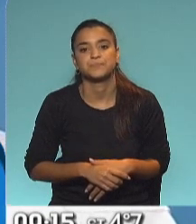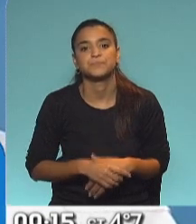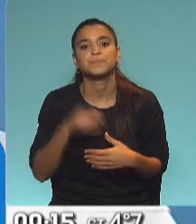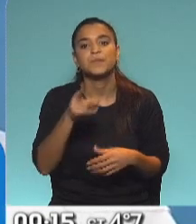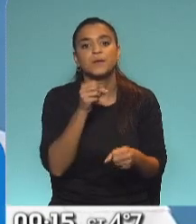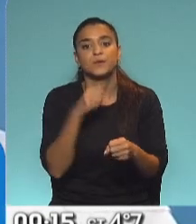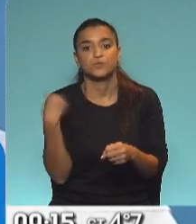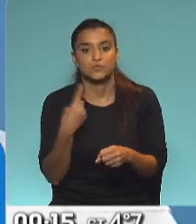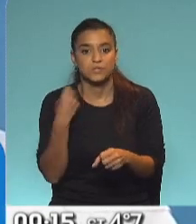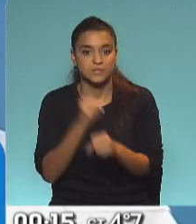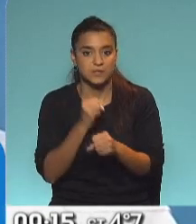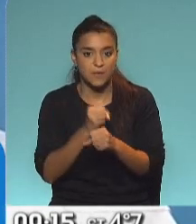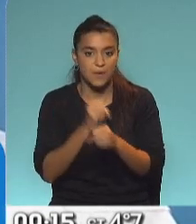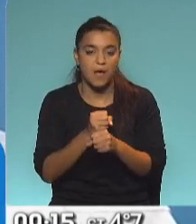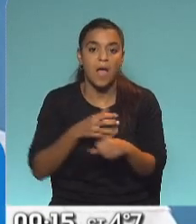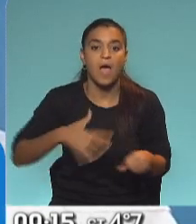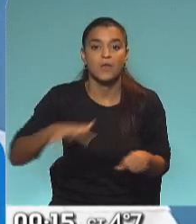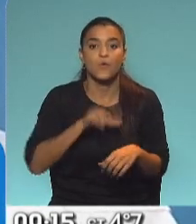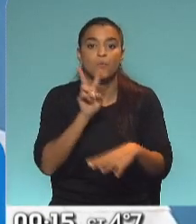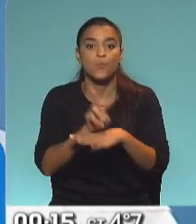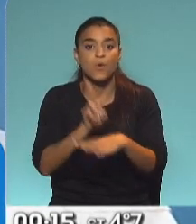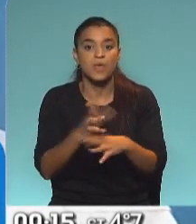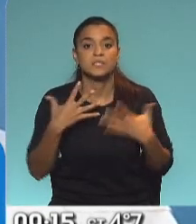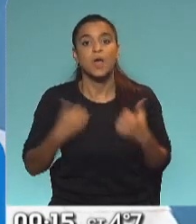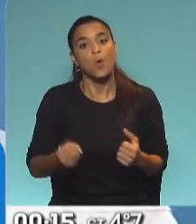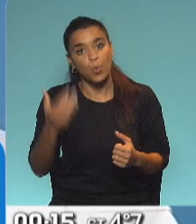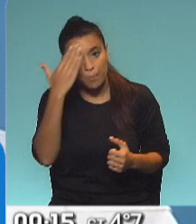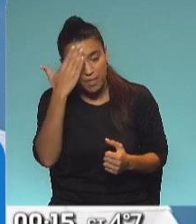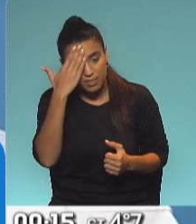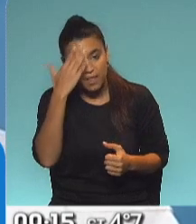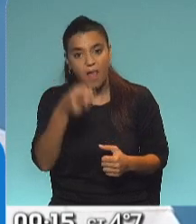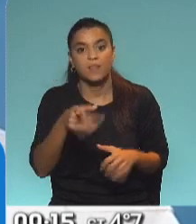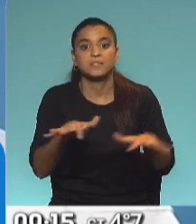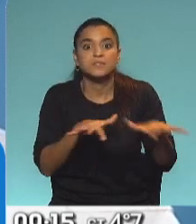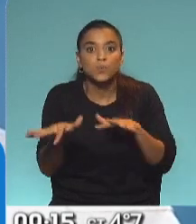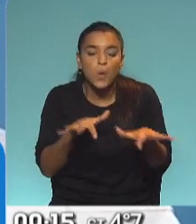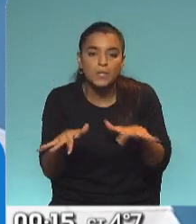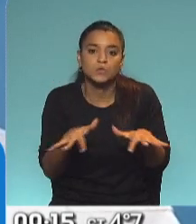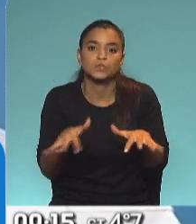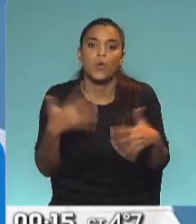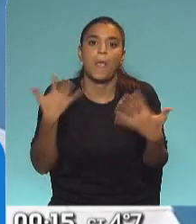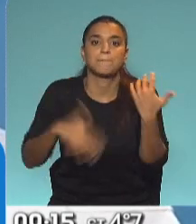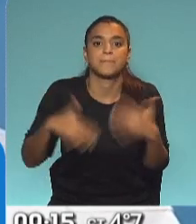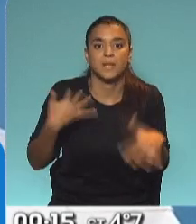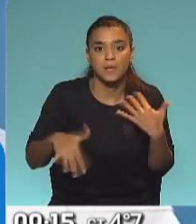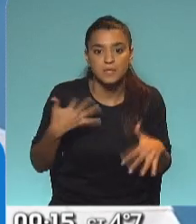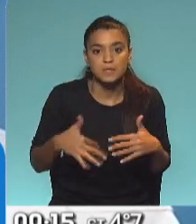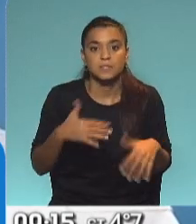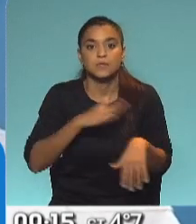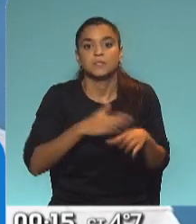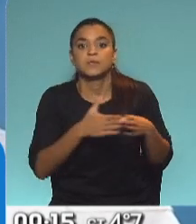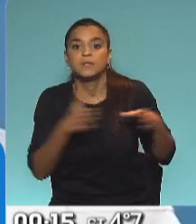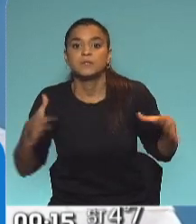que trabajamos en el área del cuidado de la salud mental durante las situaciones de emergencia, durante